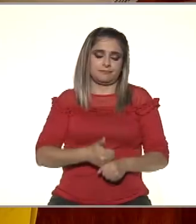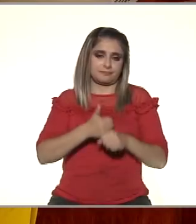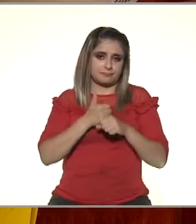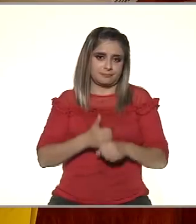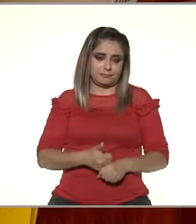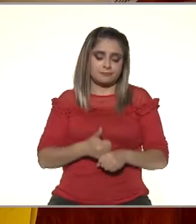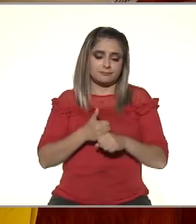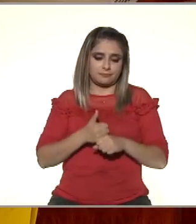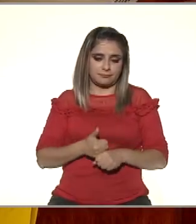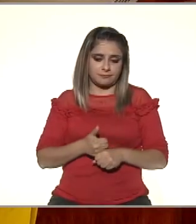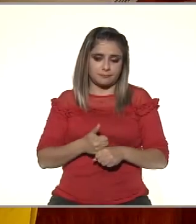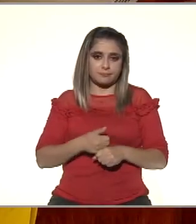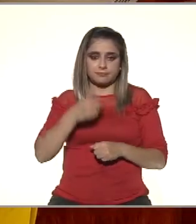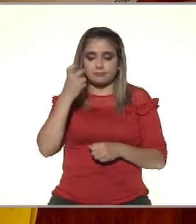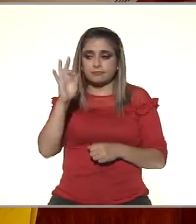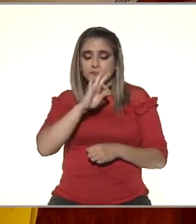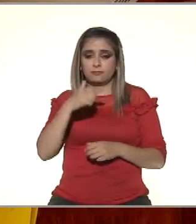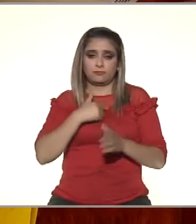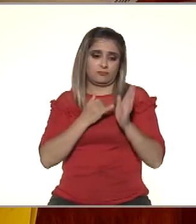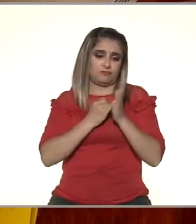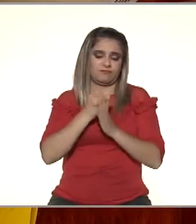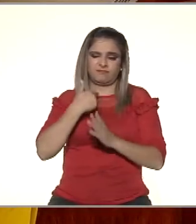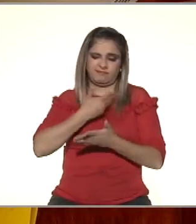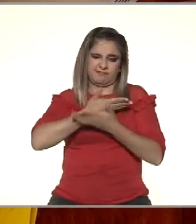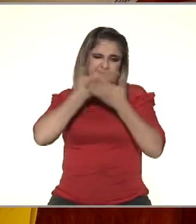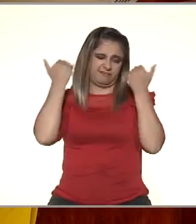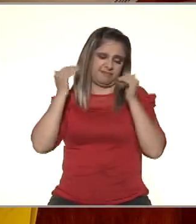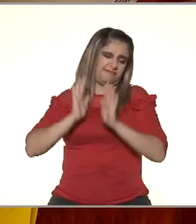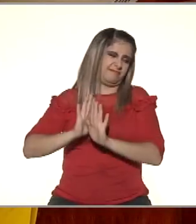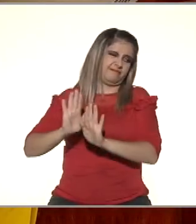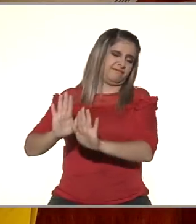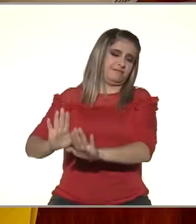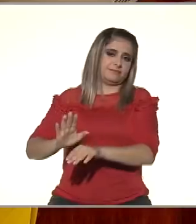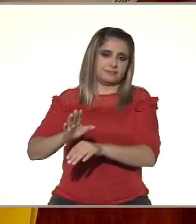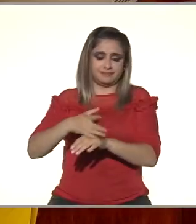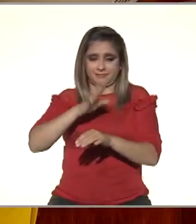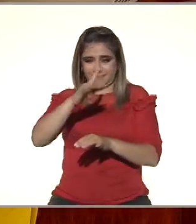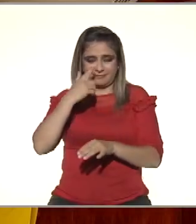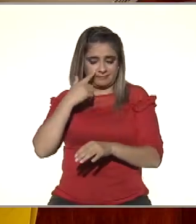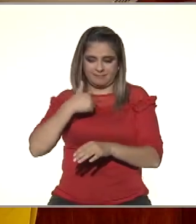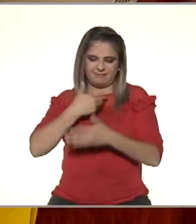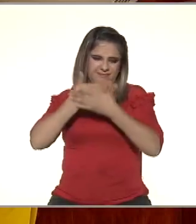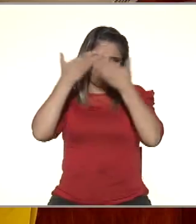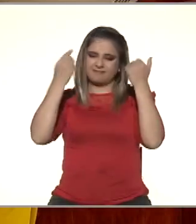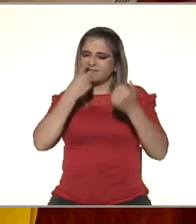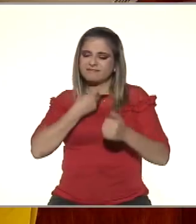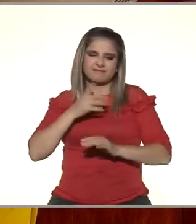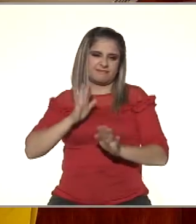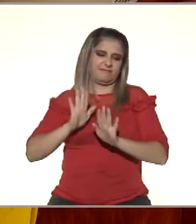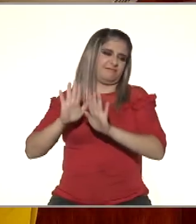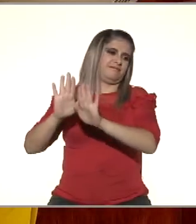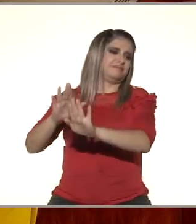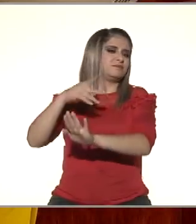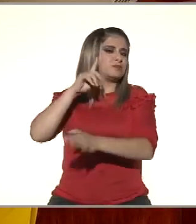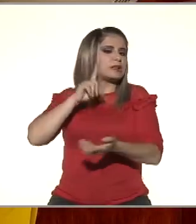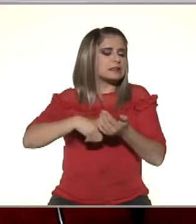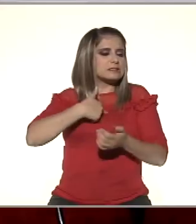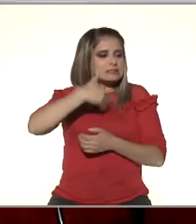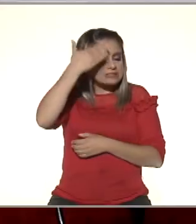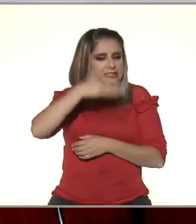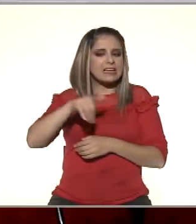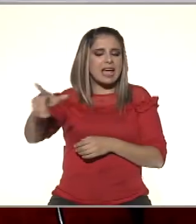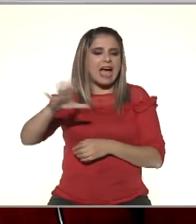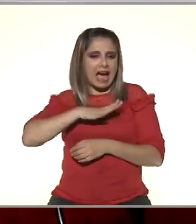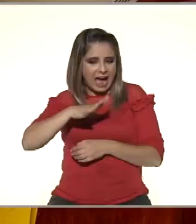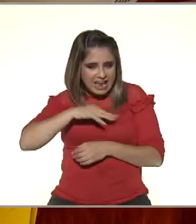yo decida no saber, porque además, fíjate, al decidir no saber es que hay algo que debo de saber, pero no quiero